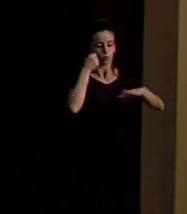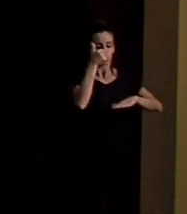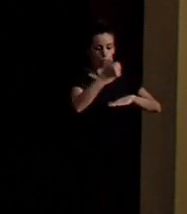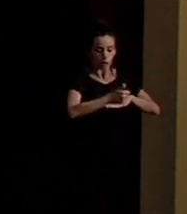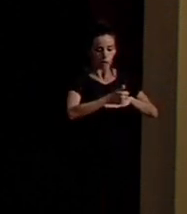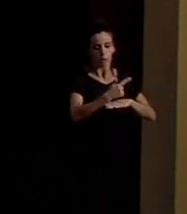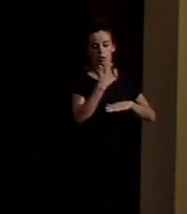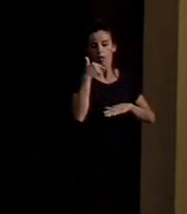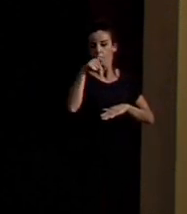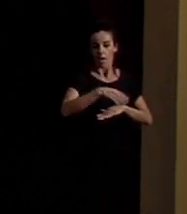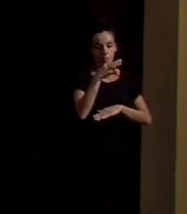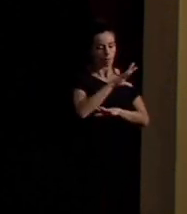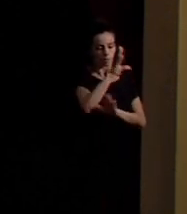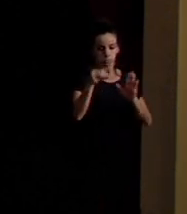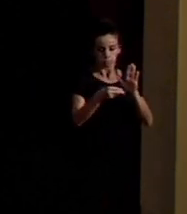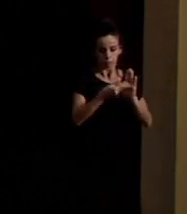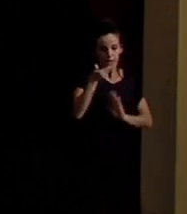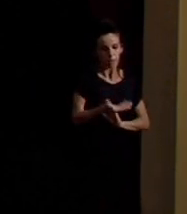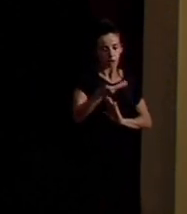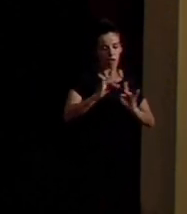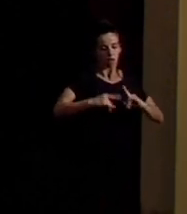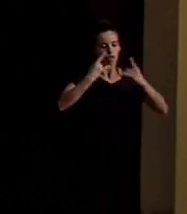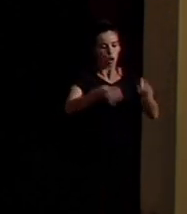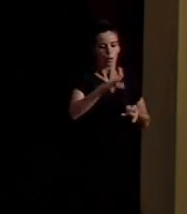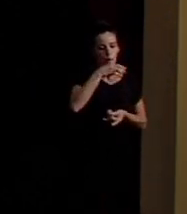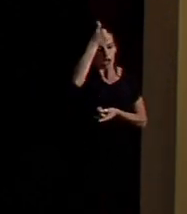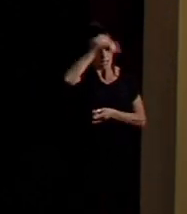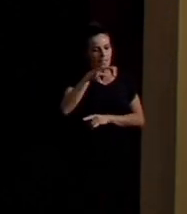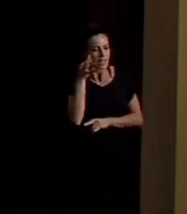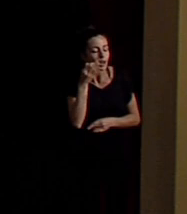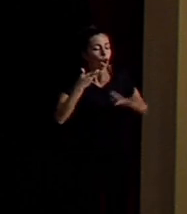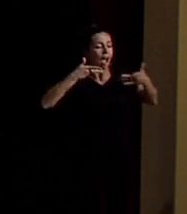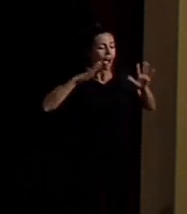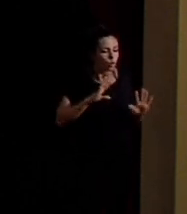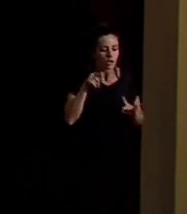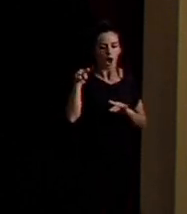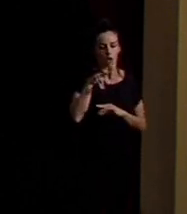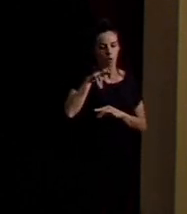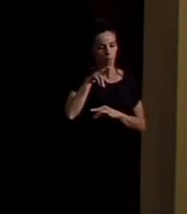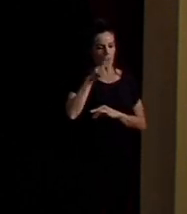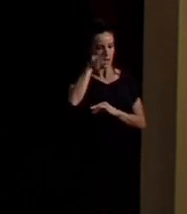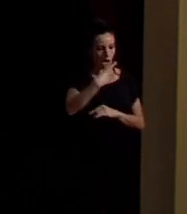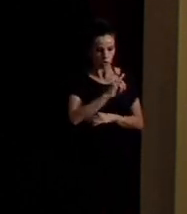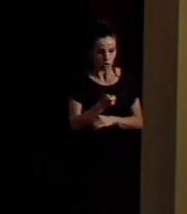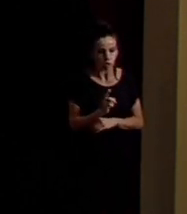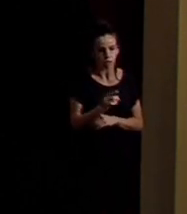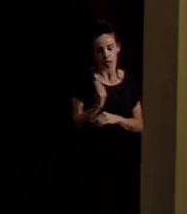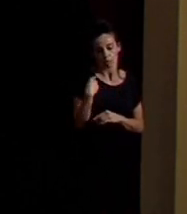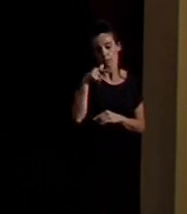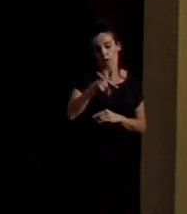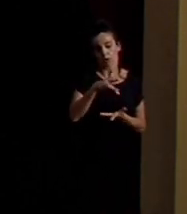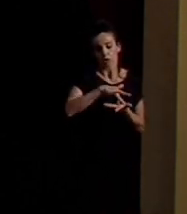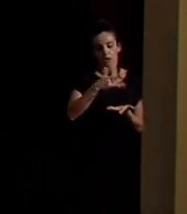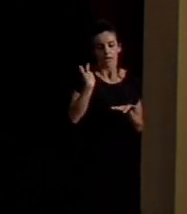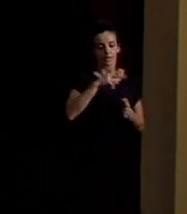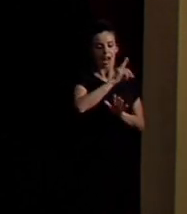hay que aplicar la agravante de género aunque no estemos ante una relación de afectividad como es el marco en el que se sitúa